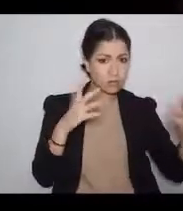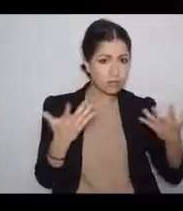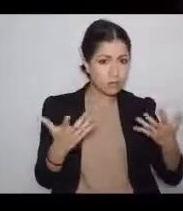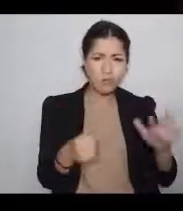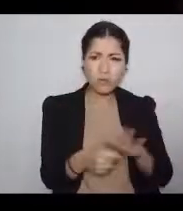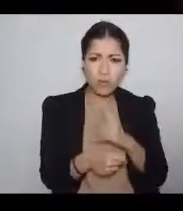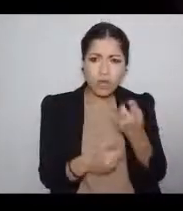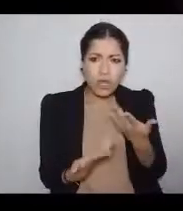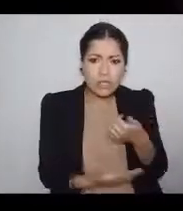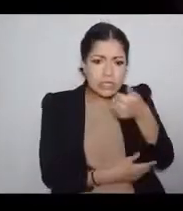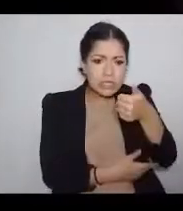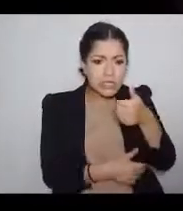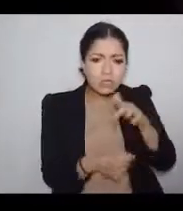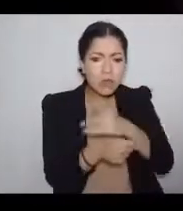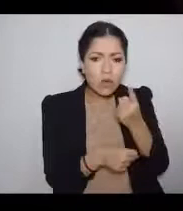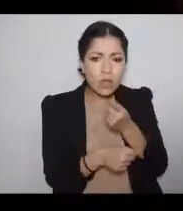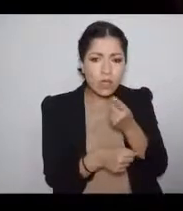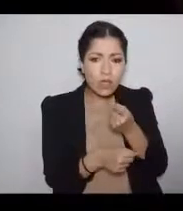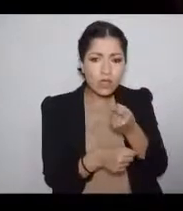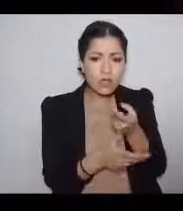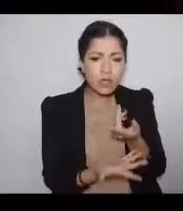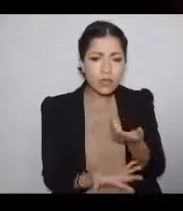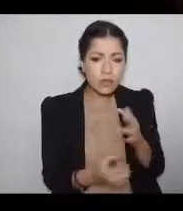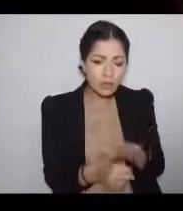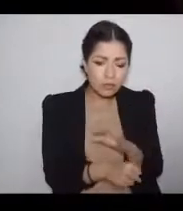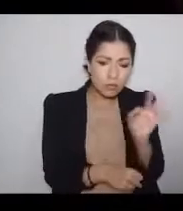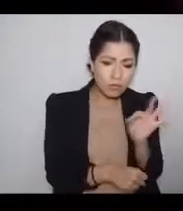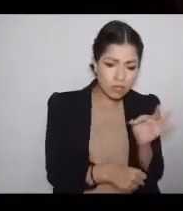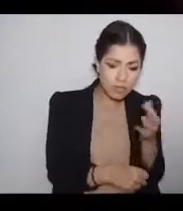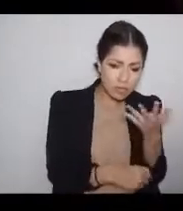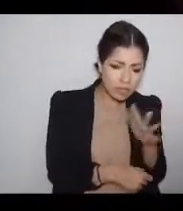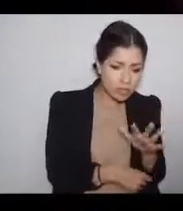teoría de los sólidos perfectos es